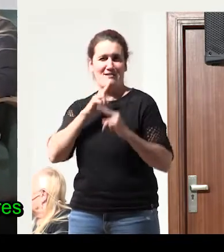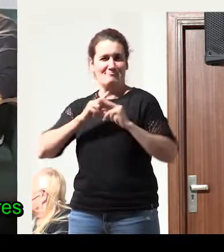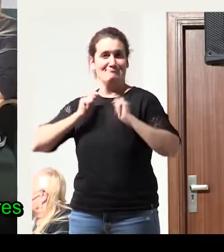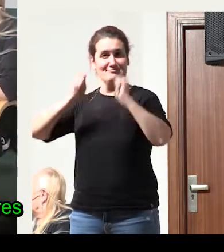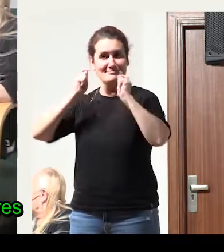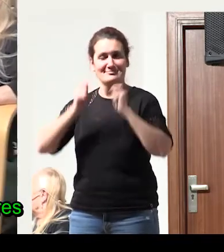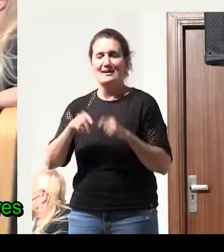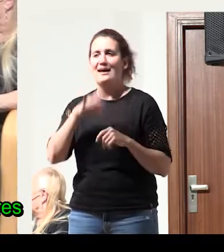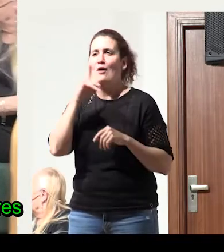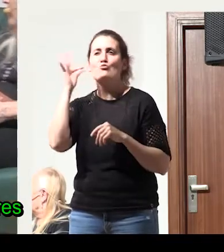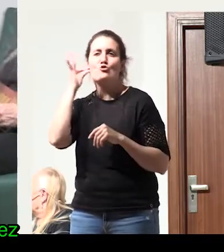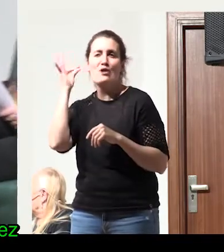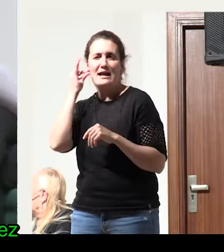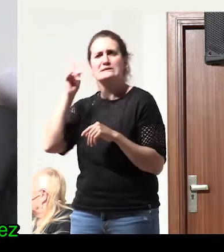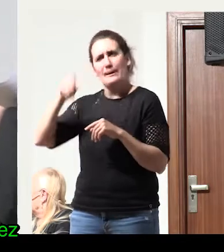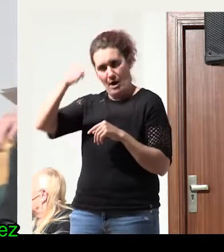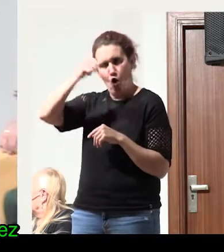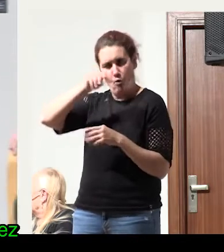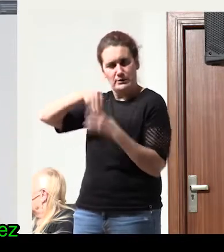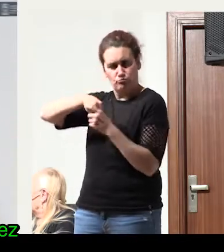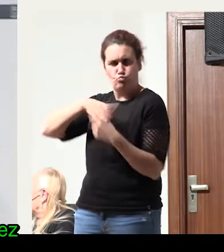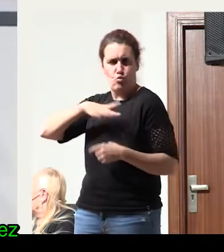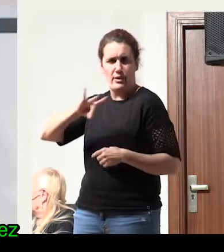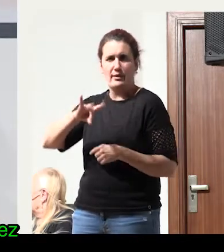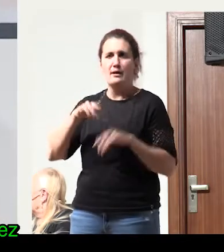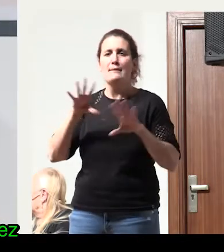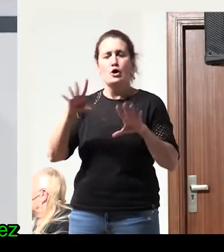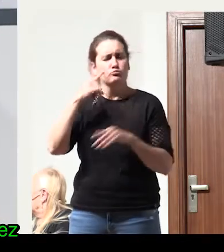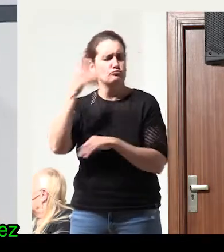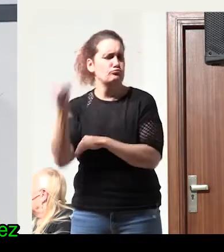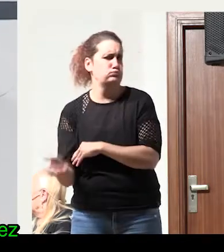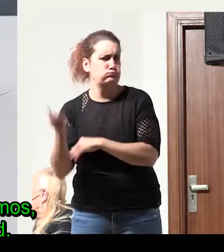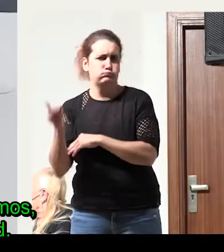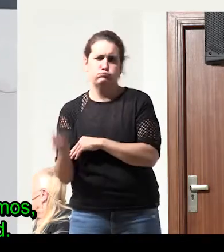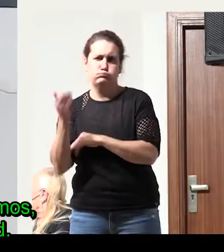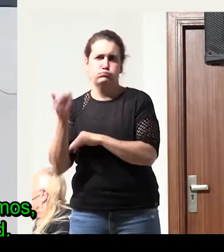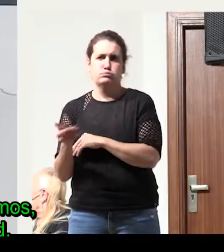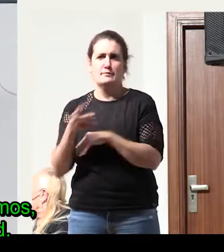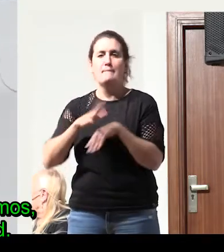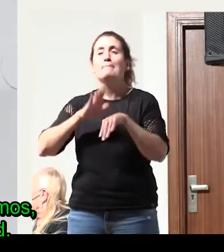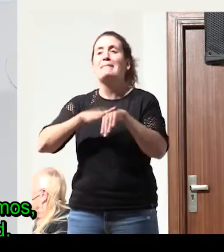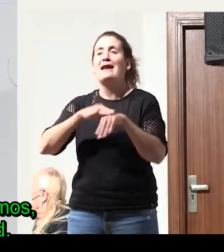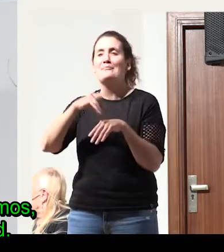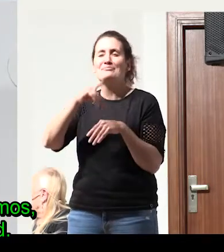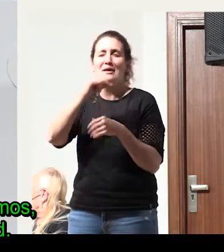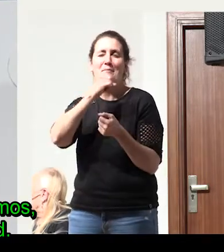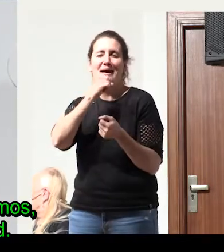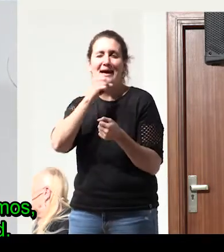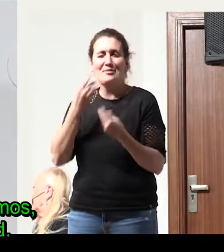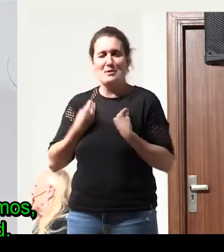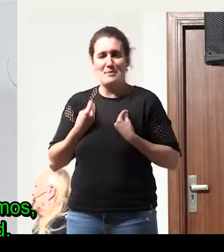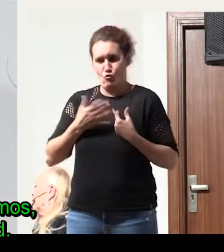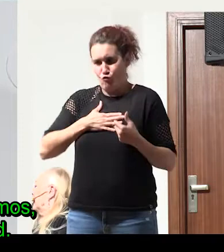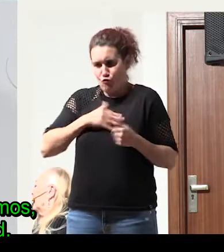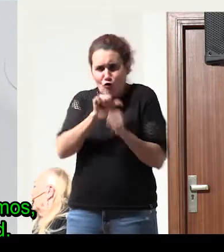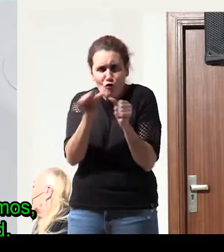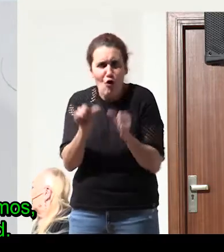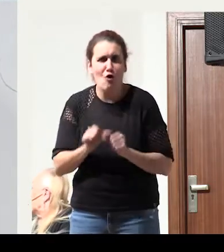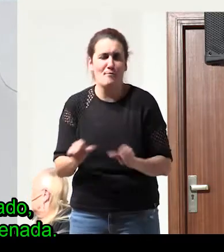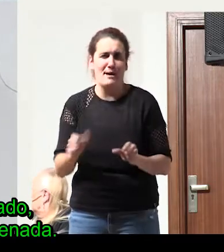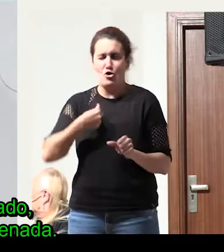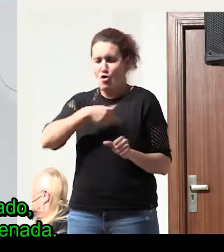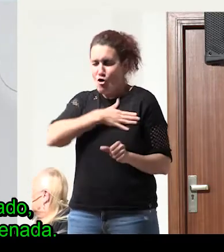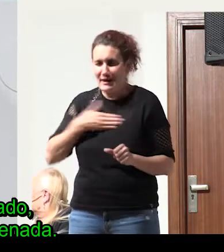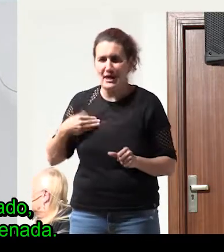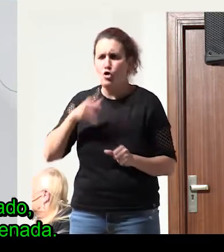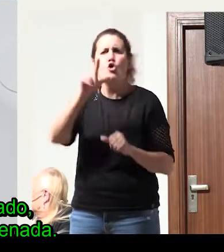haber también hombres en esos círculos, son fundamentales precisamente para vivir la vejez un poco a nuestra manera, ¿no? Como queramos, y no como quiera la sociedad,